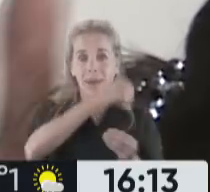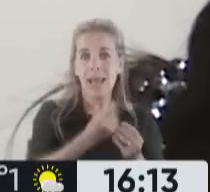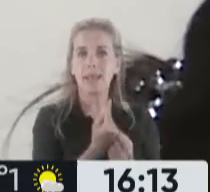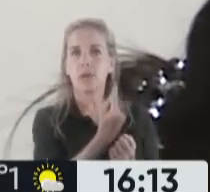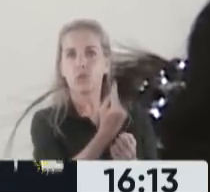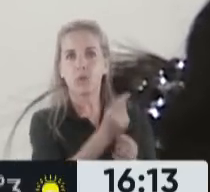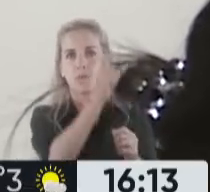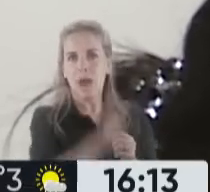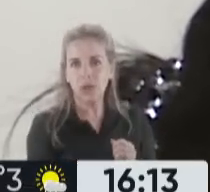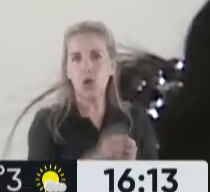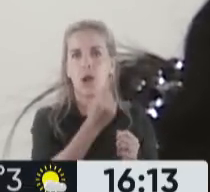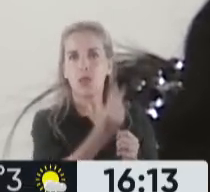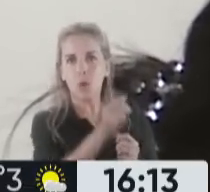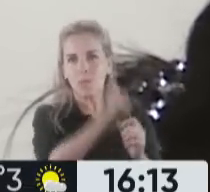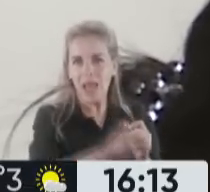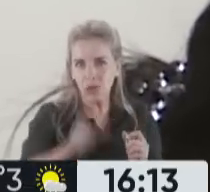acceder